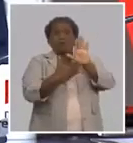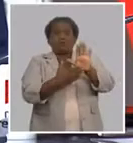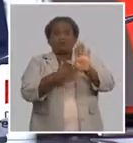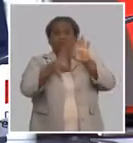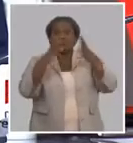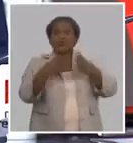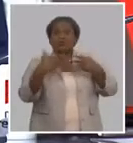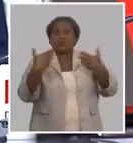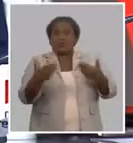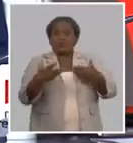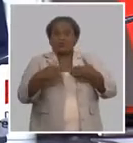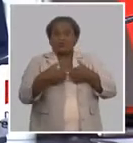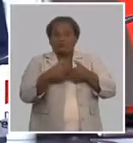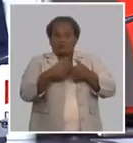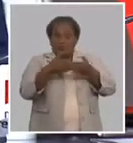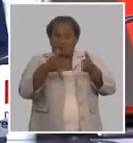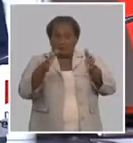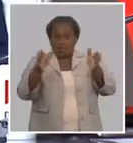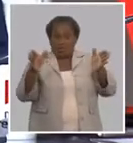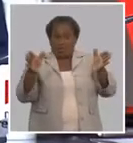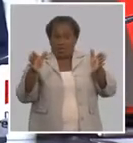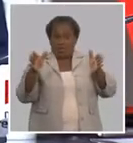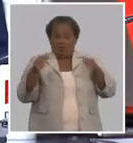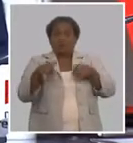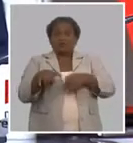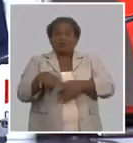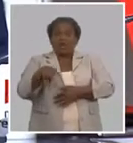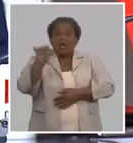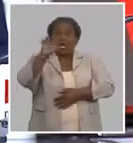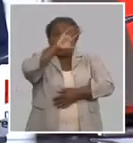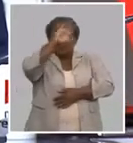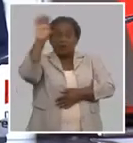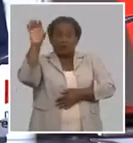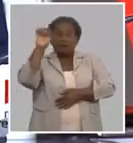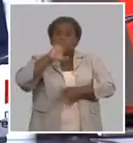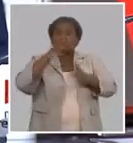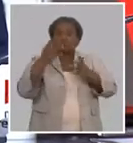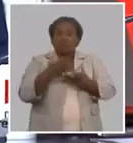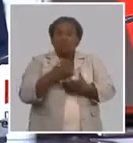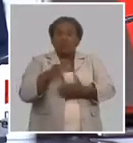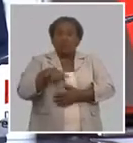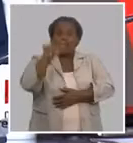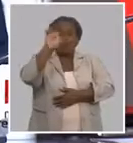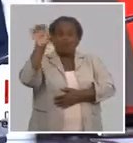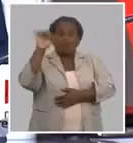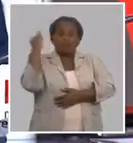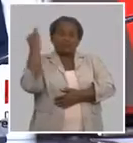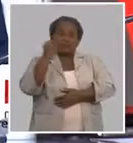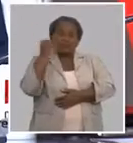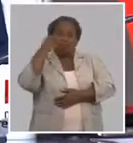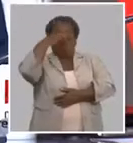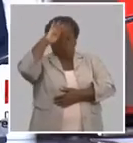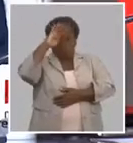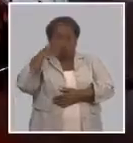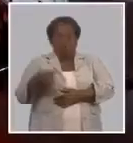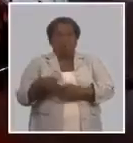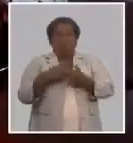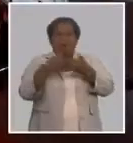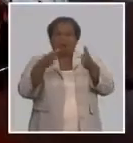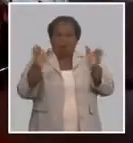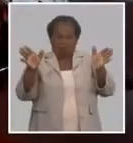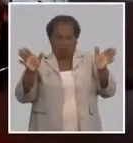mantuvo abierto su espacio aéreo y todos los aeropuertos internacionales del país